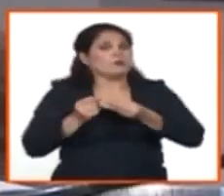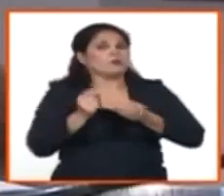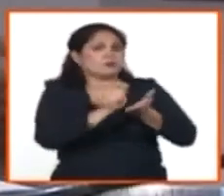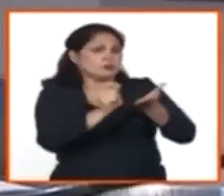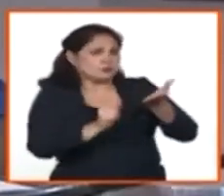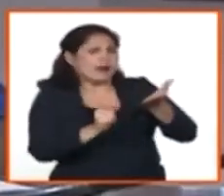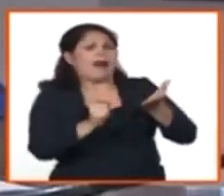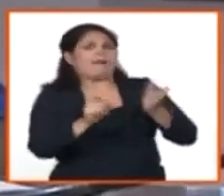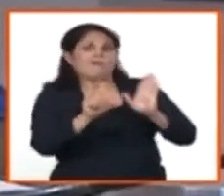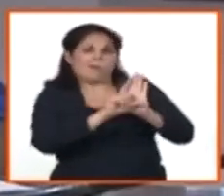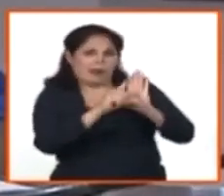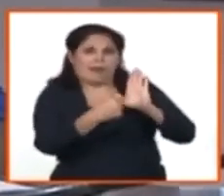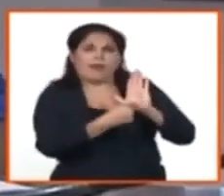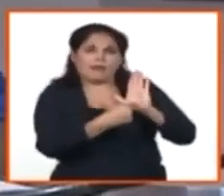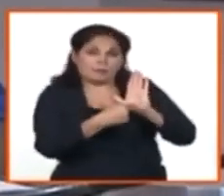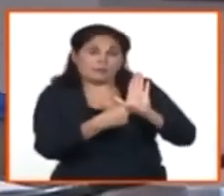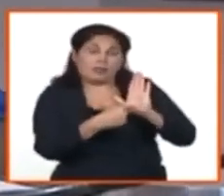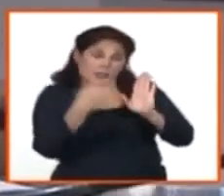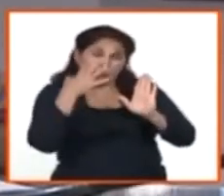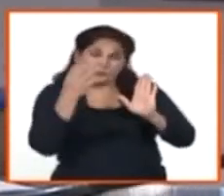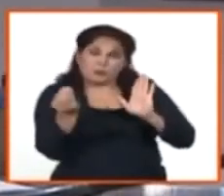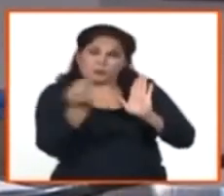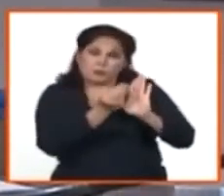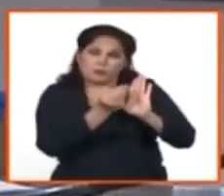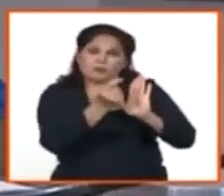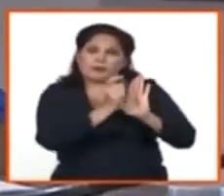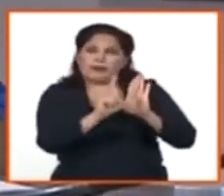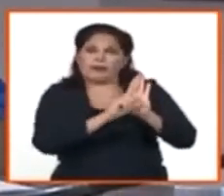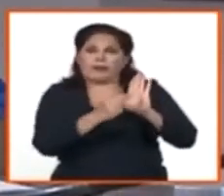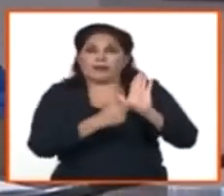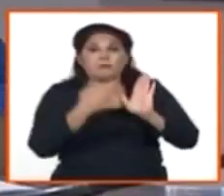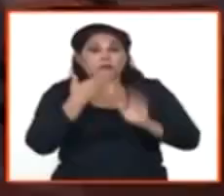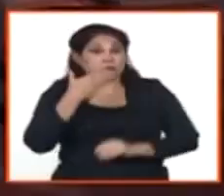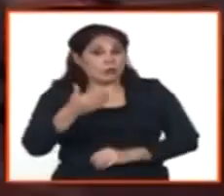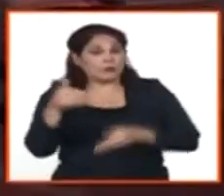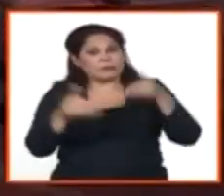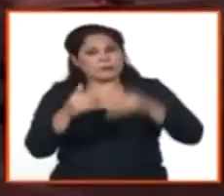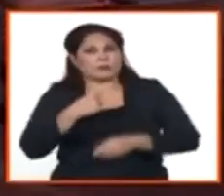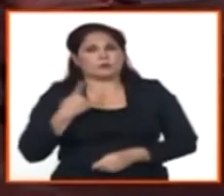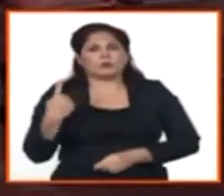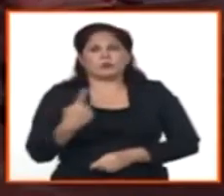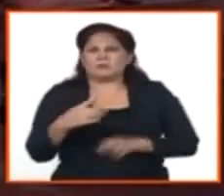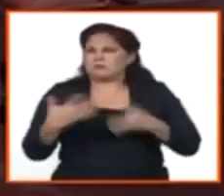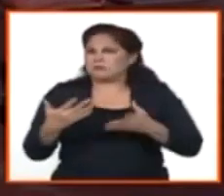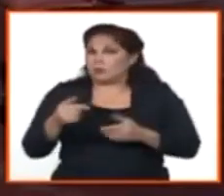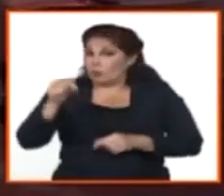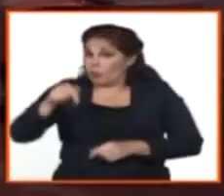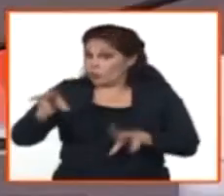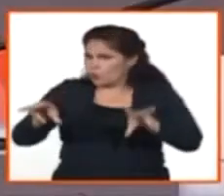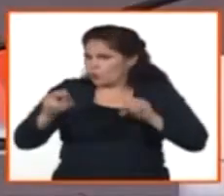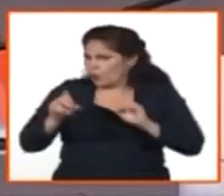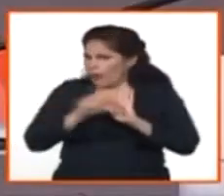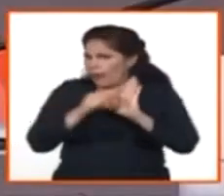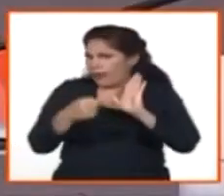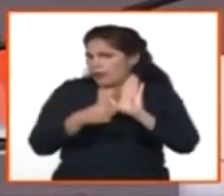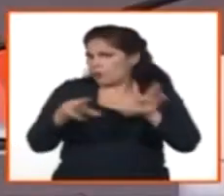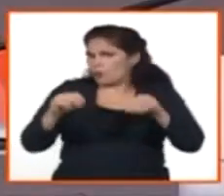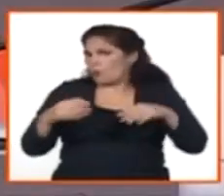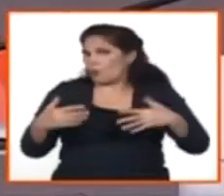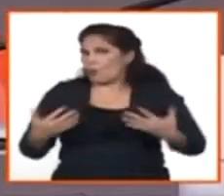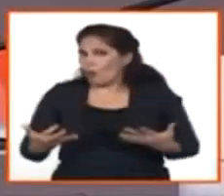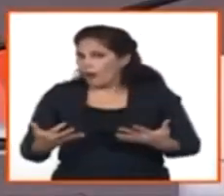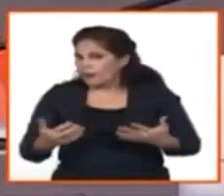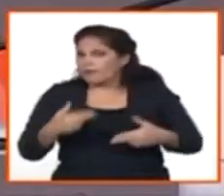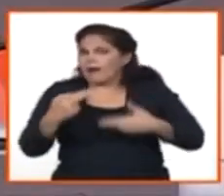ha dado sus criterios para el anteproyecto de ley. Muy bueno. Bueno, pues, ¿qué cosa es lo que trae de nuevo este proyecto de ley? ¿A qué